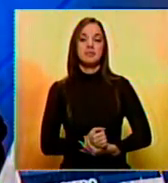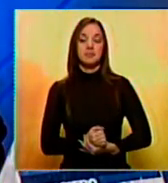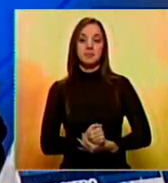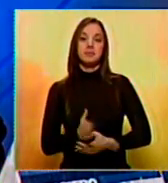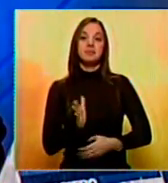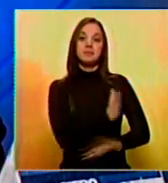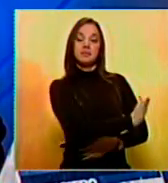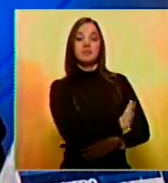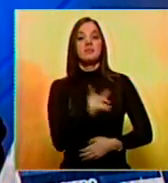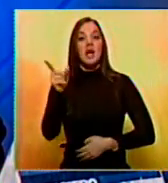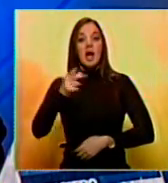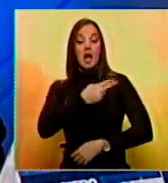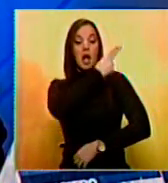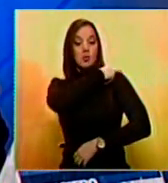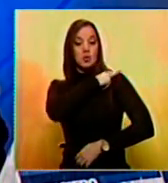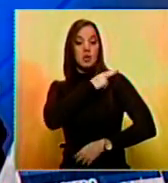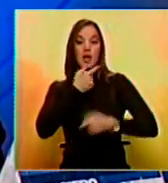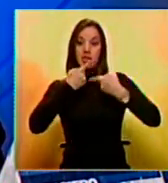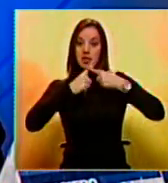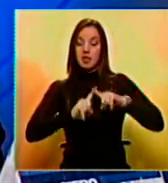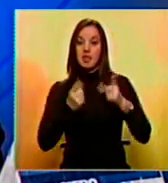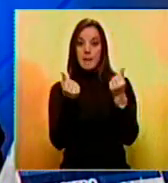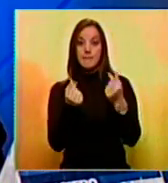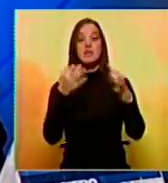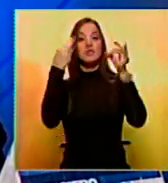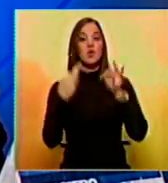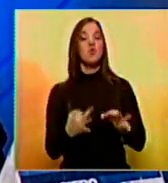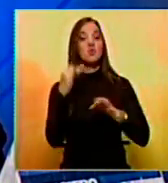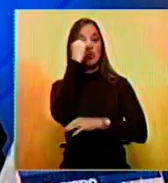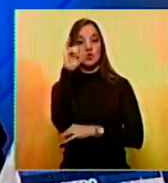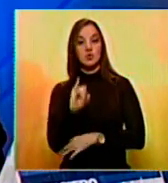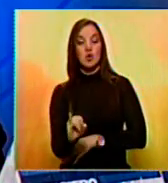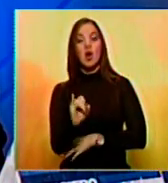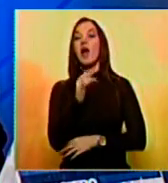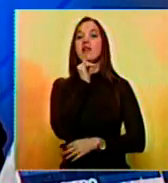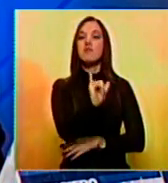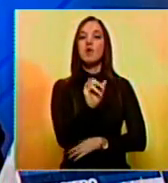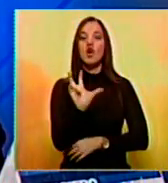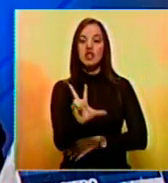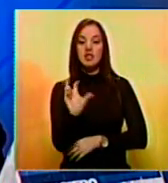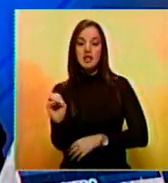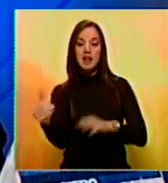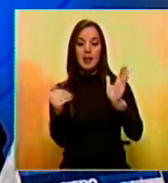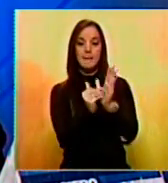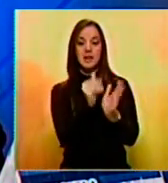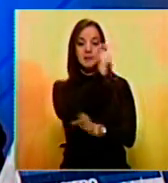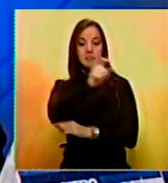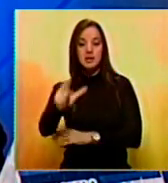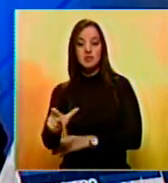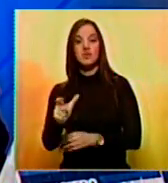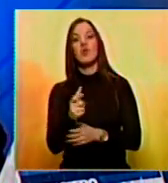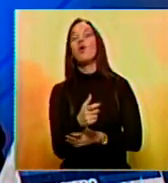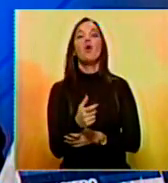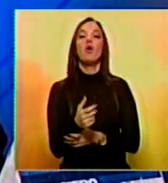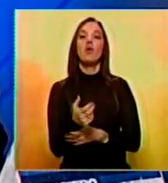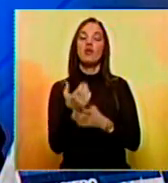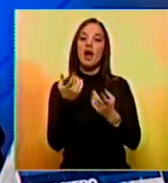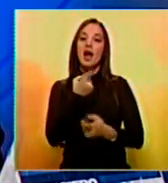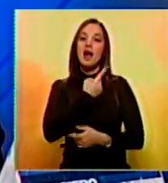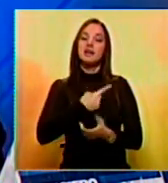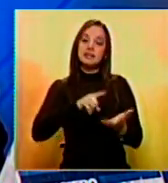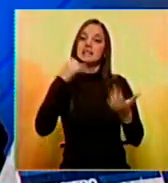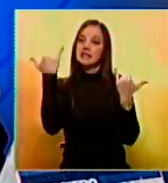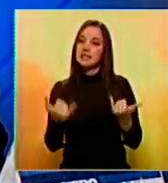Autoridades de la Superintendencia de Precios Justos en el estado Zulia informaron que cerca de 30.000 personas se han registrado en el sistema